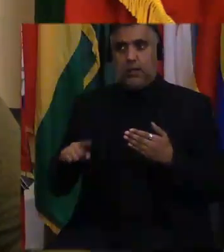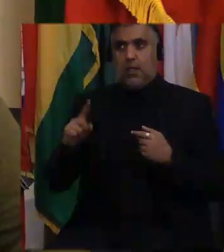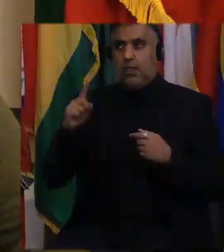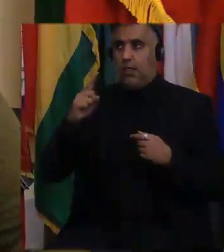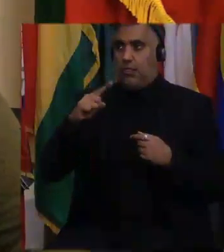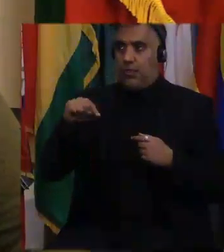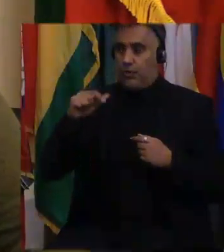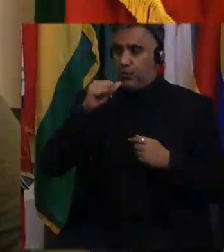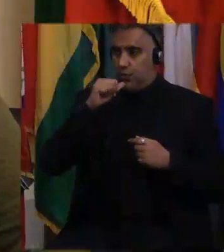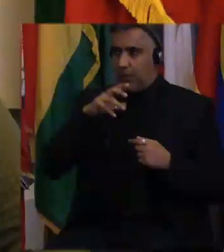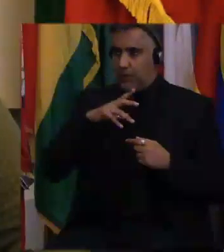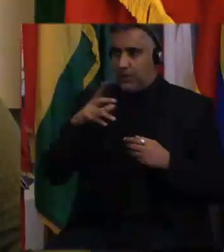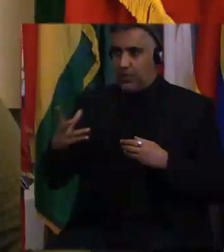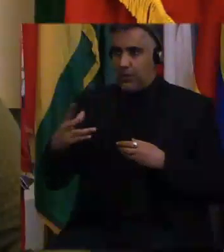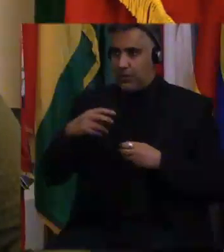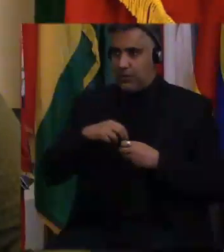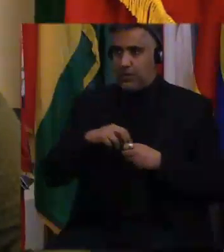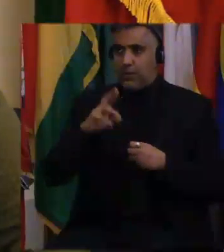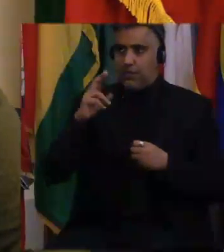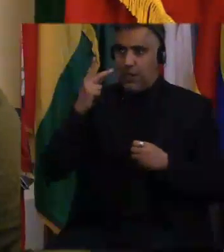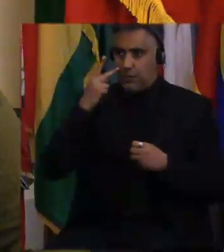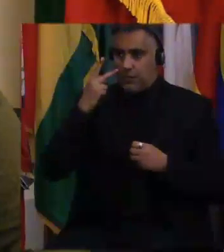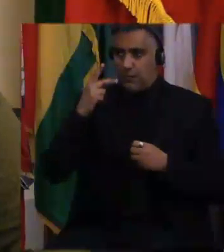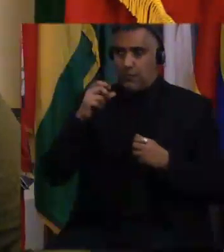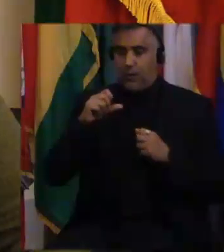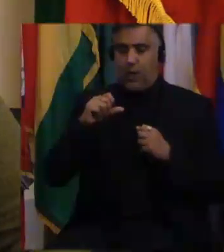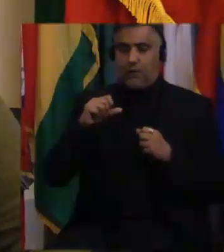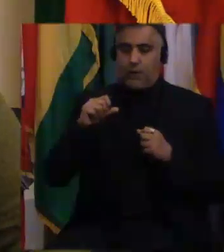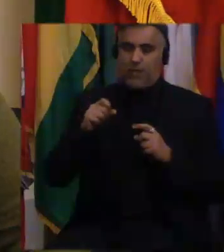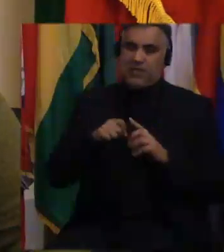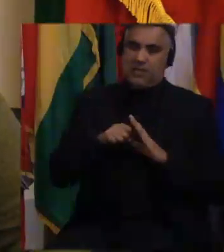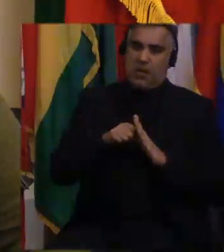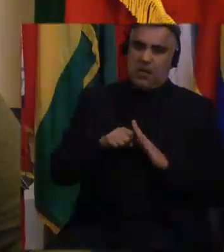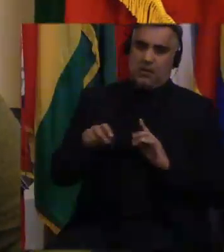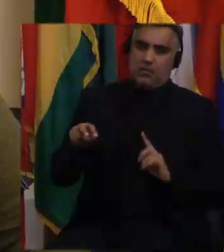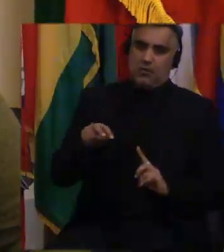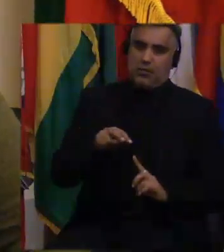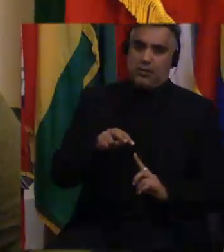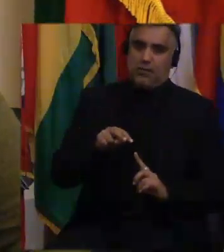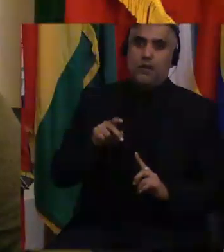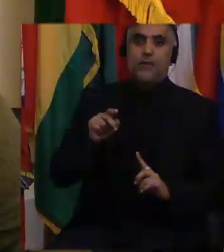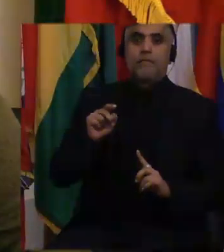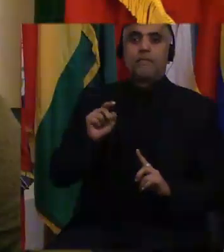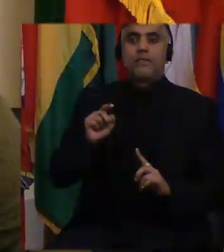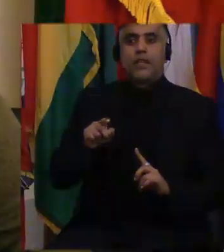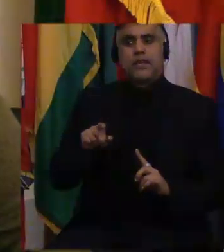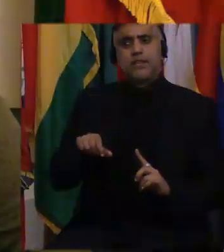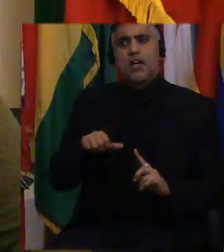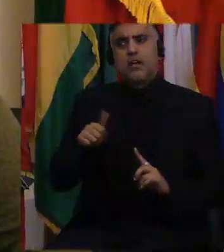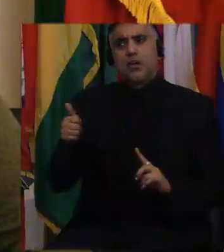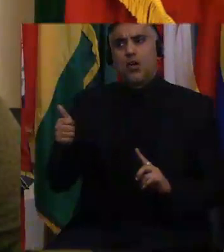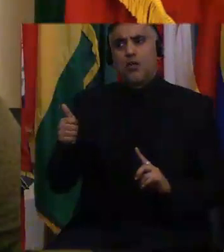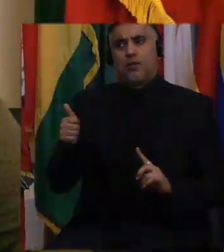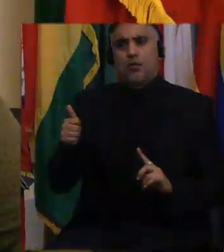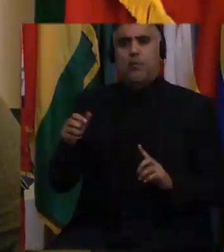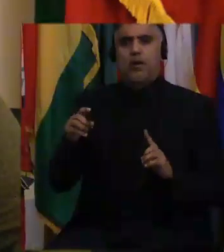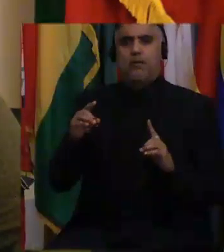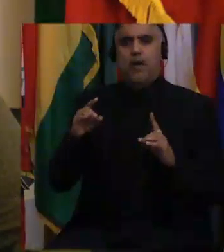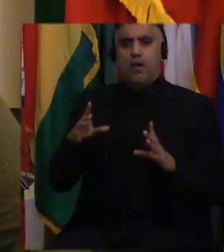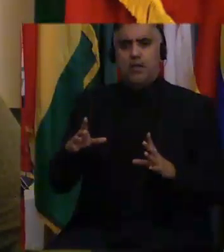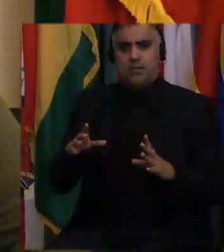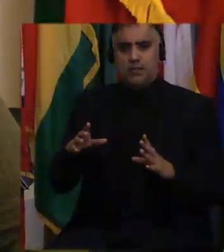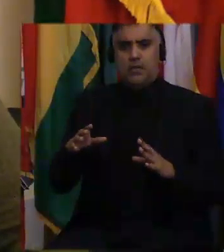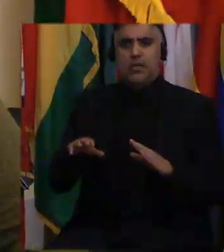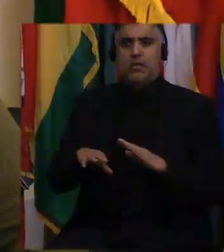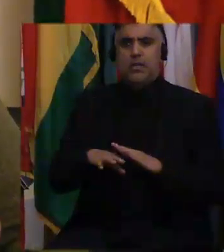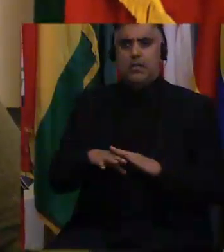en política, nunca vamos a avanzar. Y esas son también formas de violencia que no se visibilizan habitualmente. Vemos